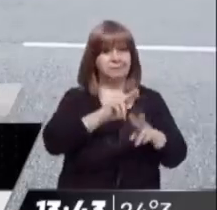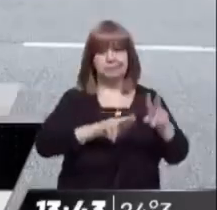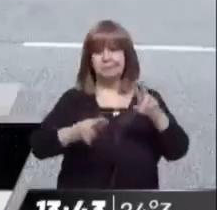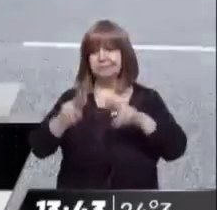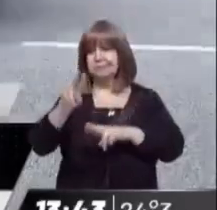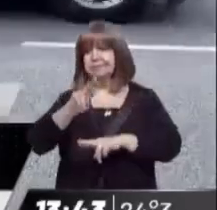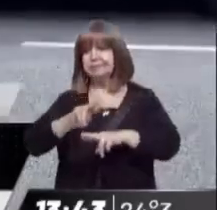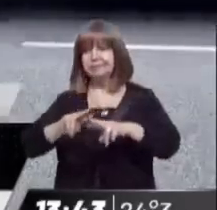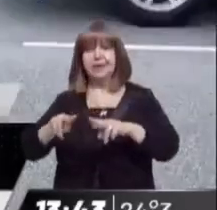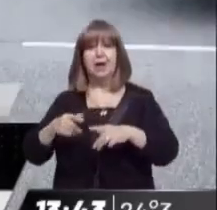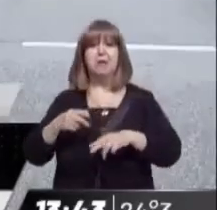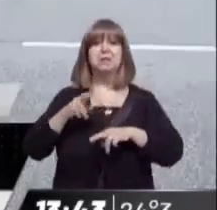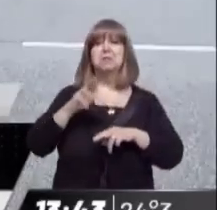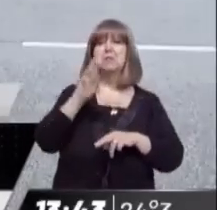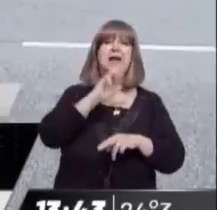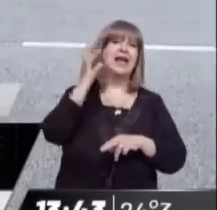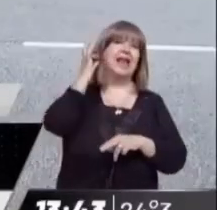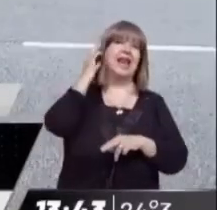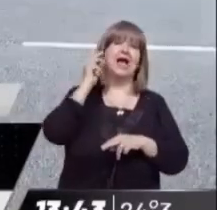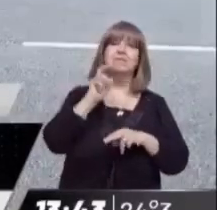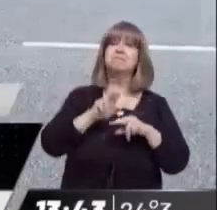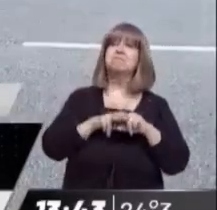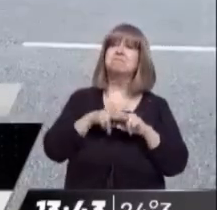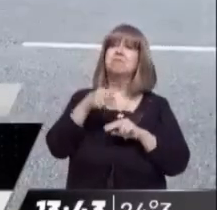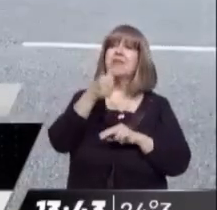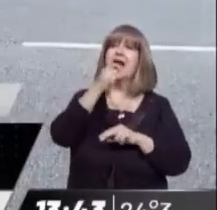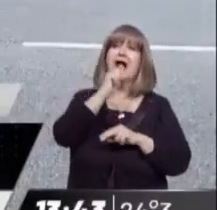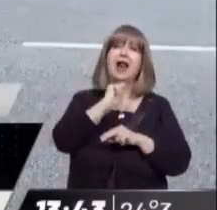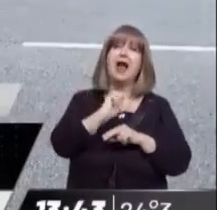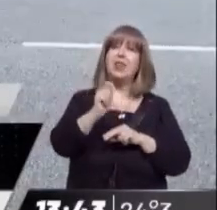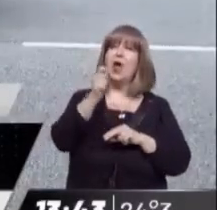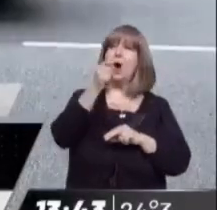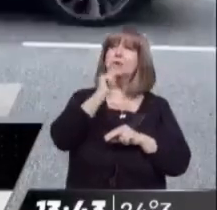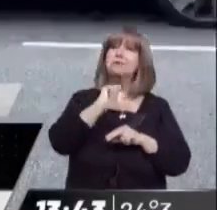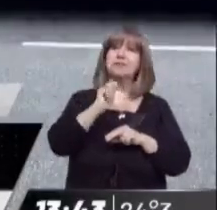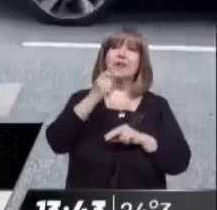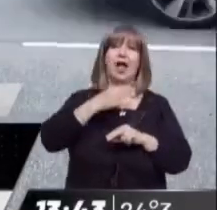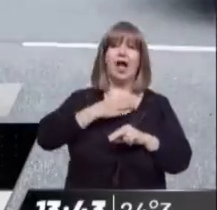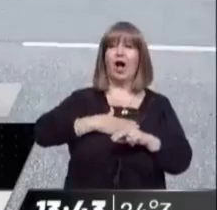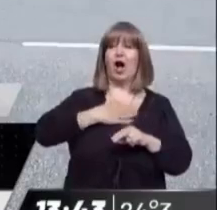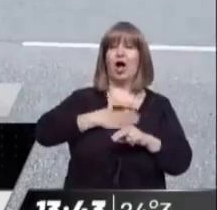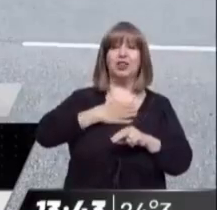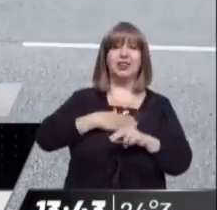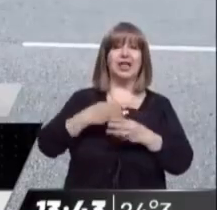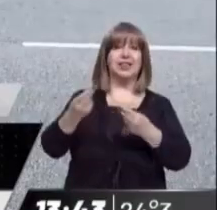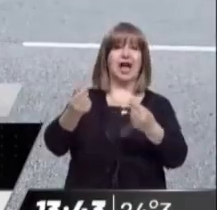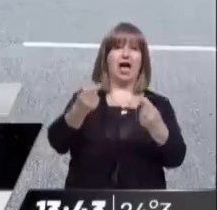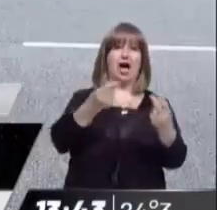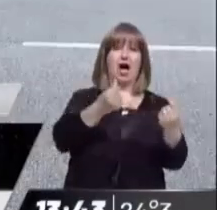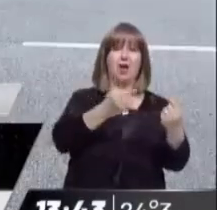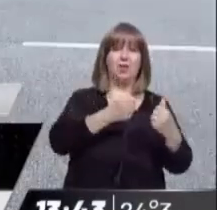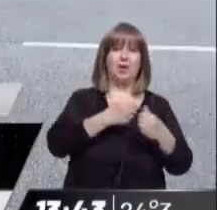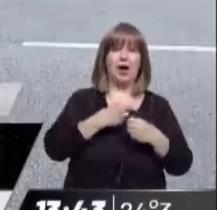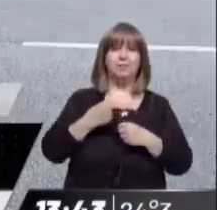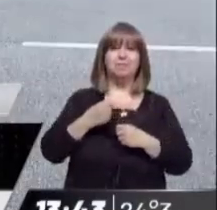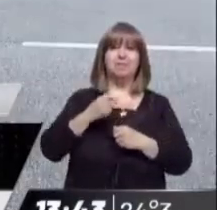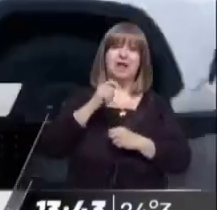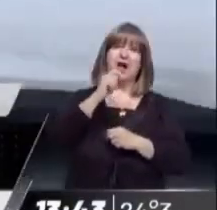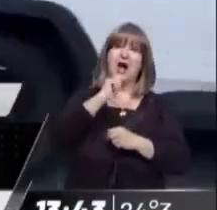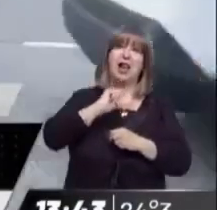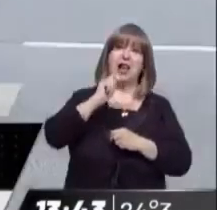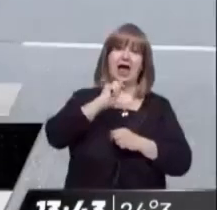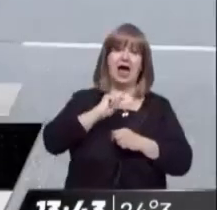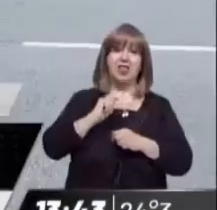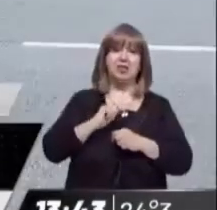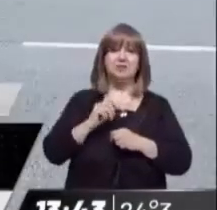no la puedo nombrar Porque esa así está está en los Estados Unidos qué bar F contenta porque había hecho todas su compras solamente estaba complej